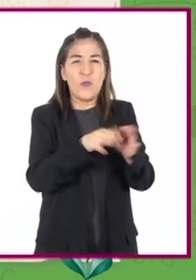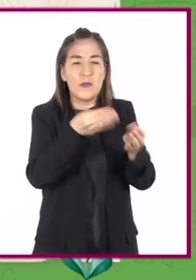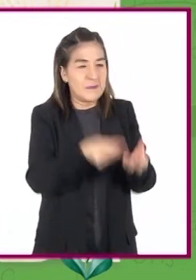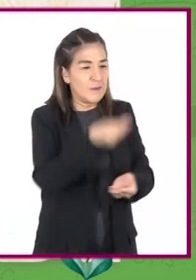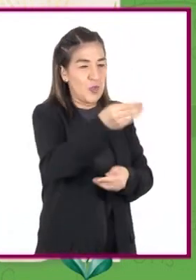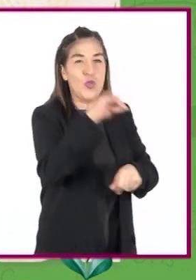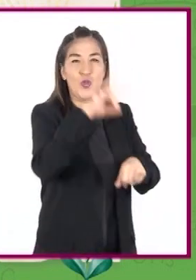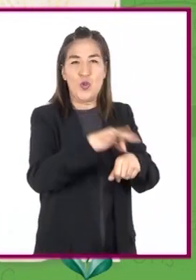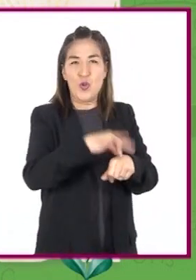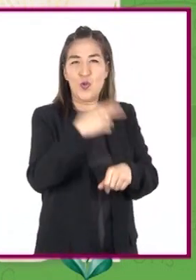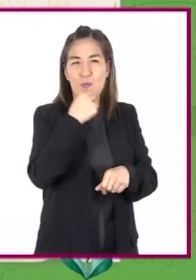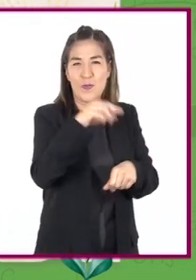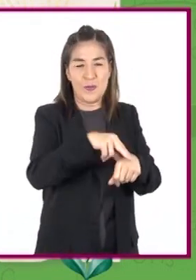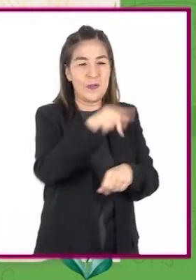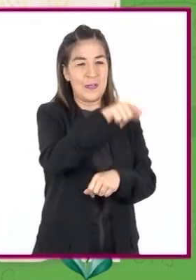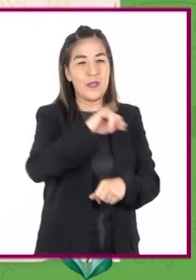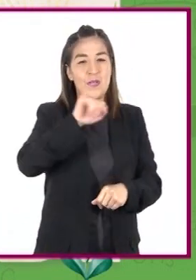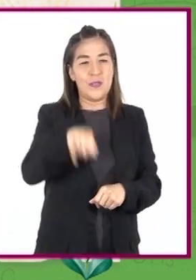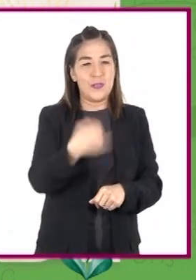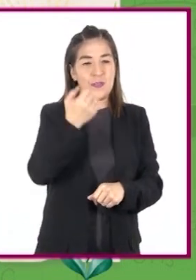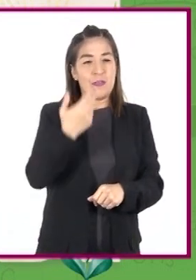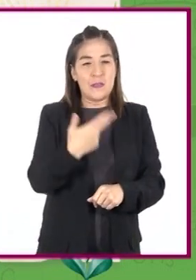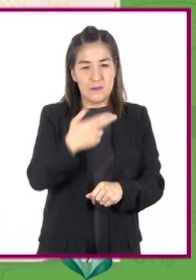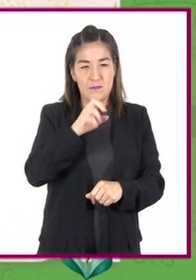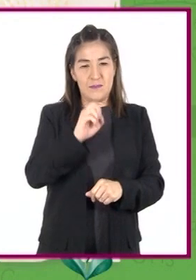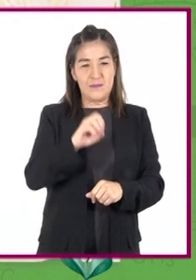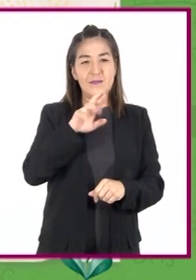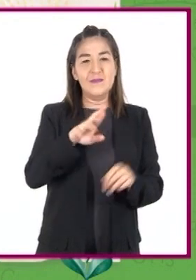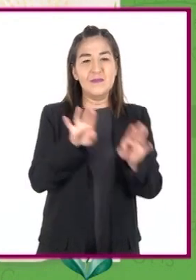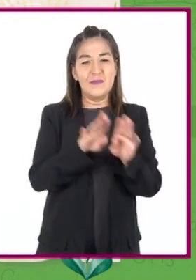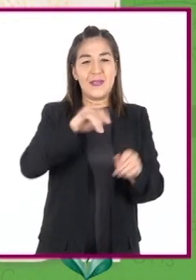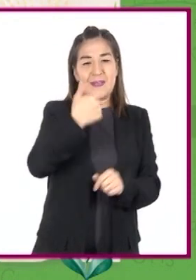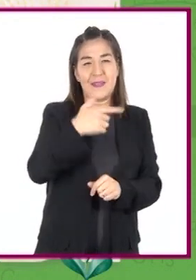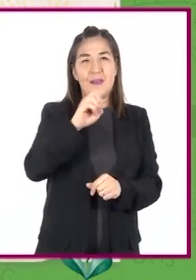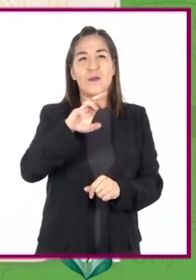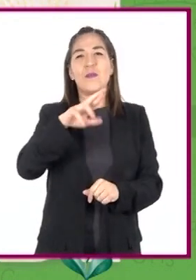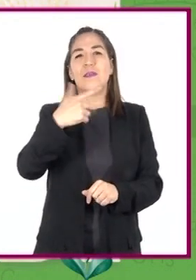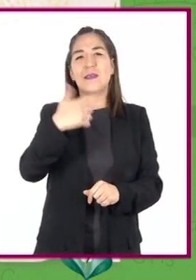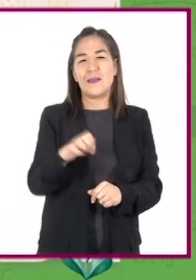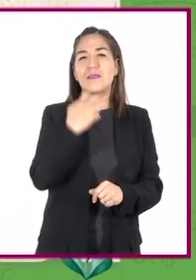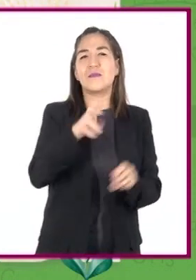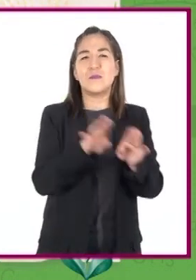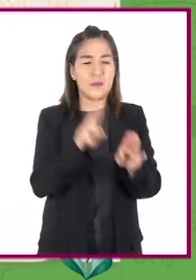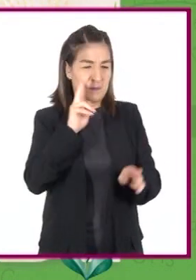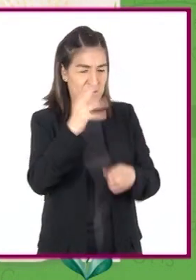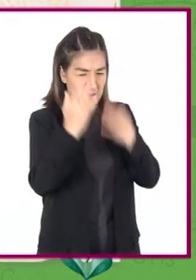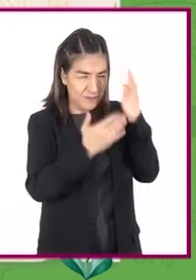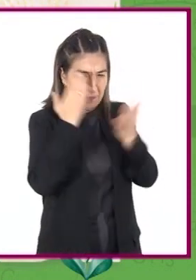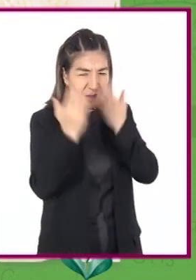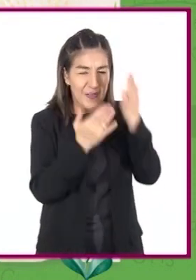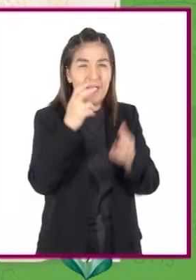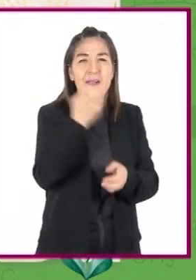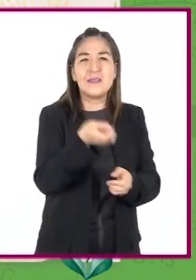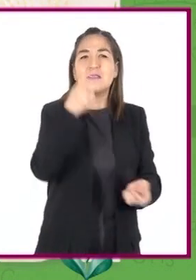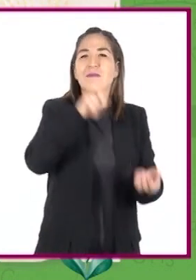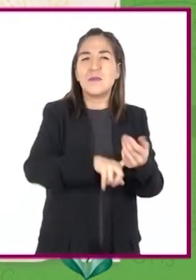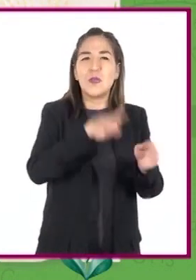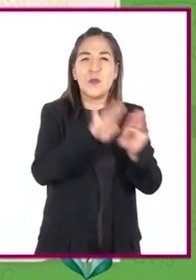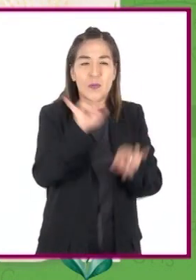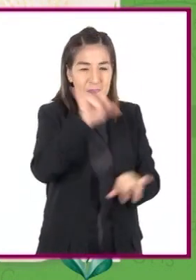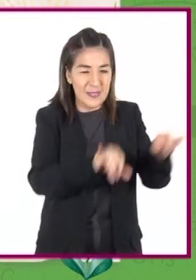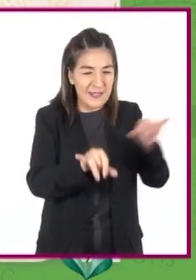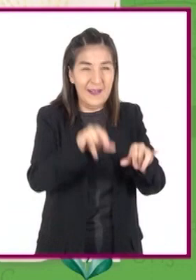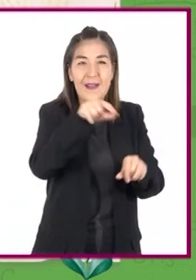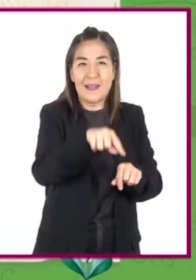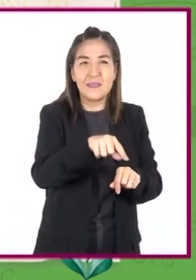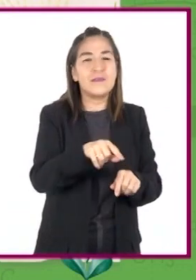G., quien desde hacía 30 años había estado tratando de cultivar células humanas en el laboratorio, cosa hasta